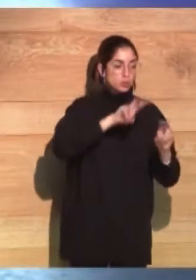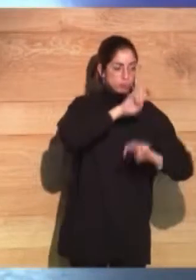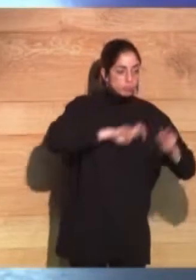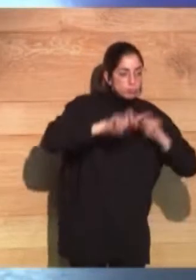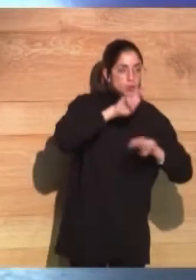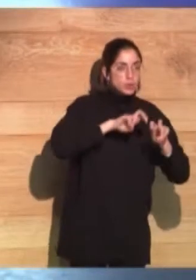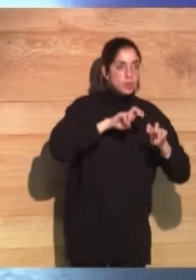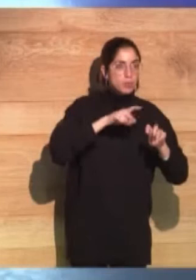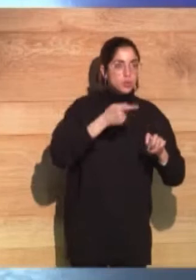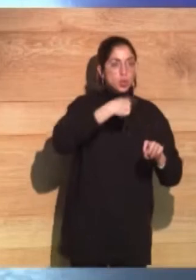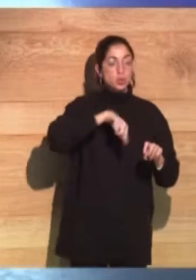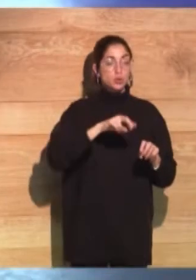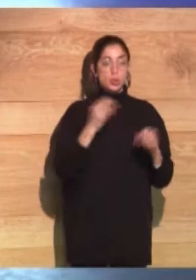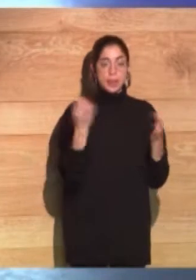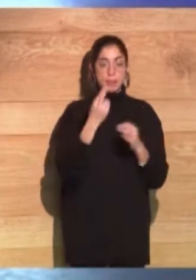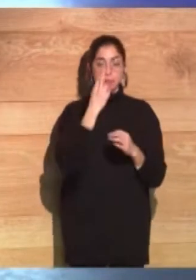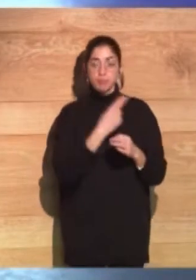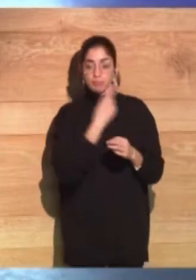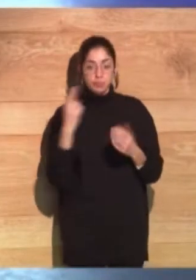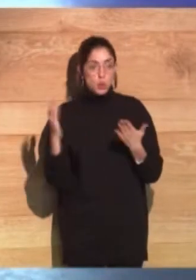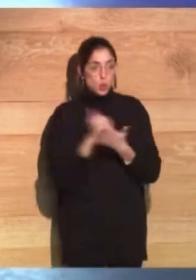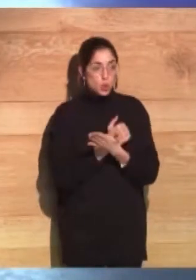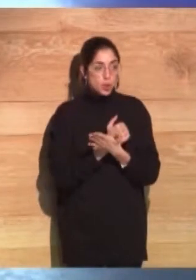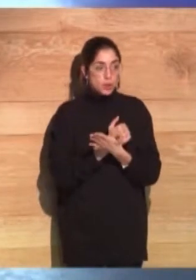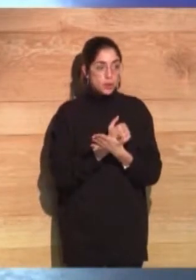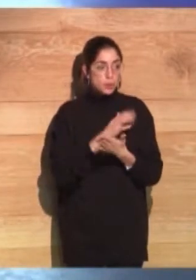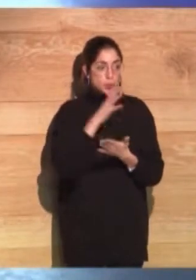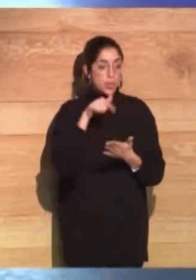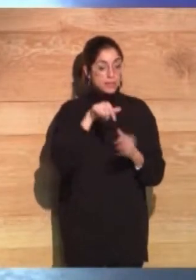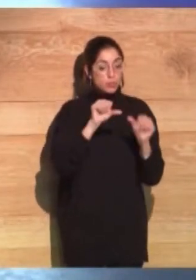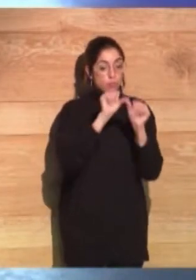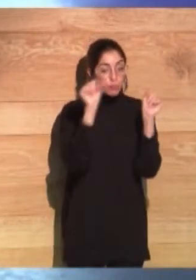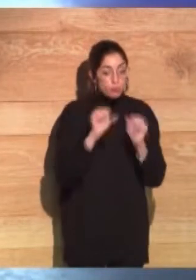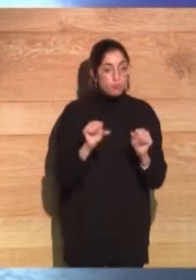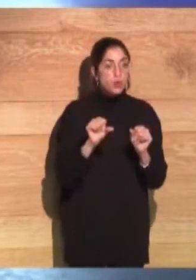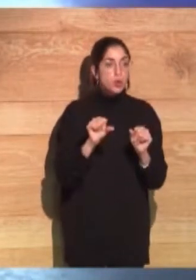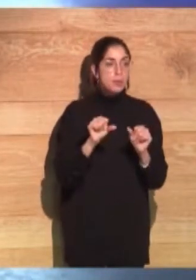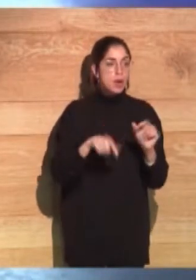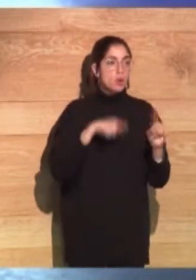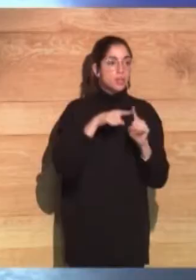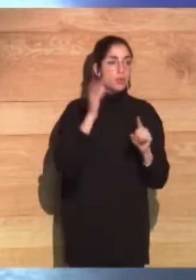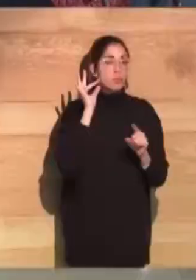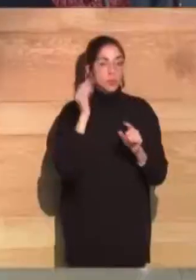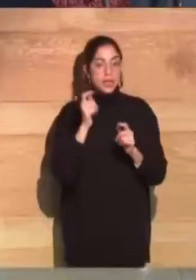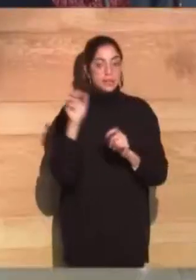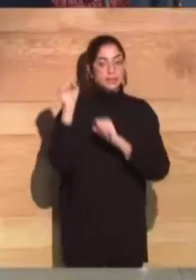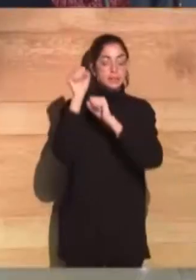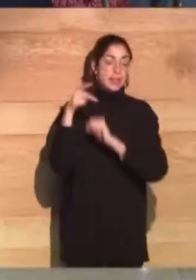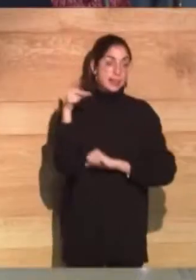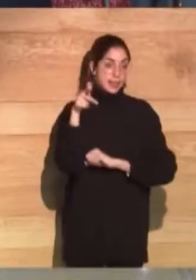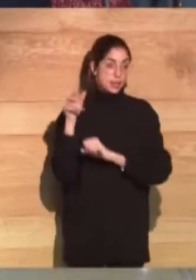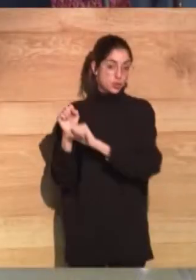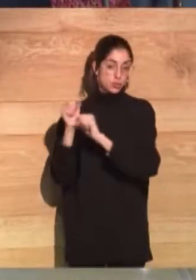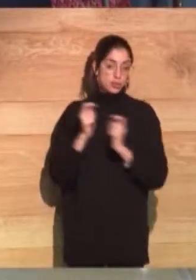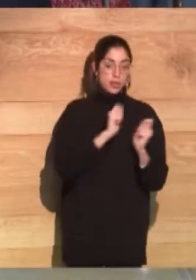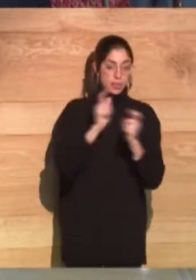debemos comprometernos todos con hacer en adelante, porque es la forma de dar derechos a las mujeres. Madrid, como premiada de